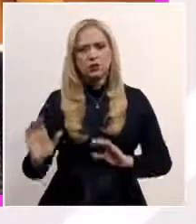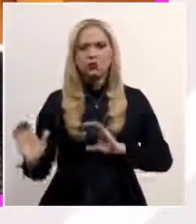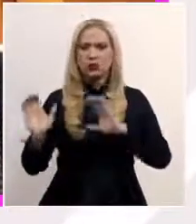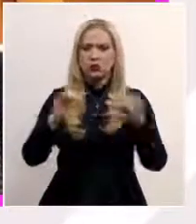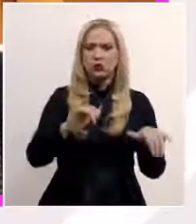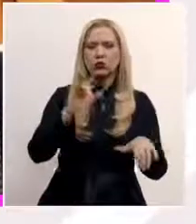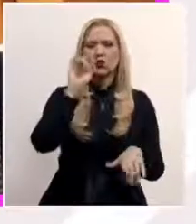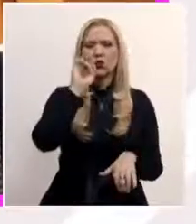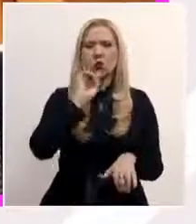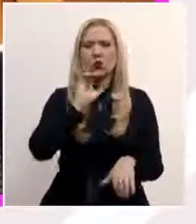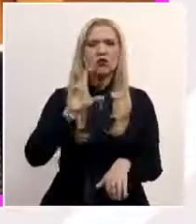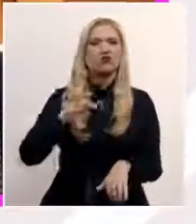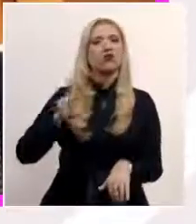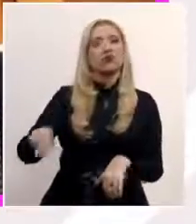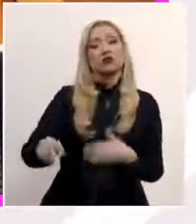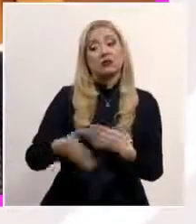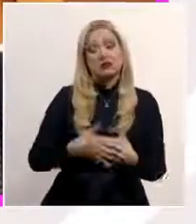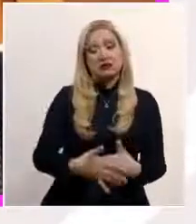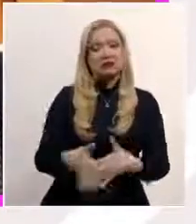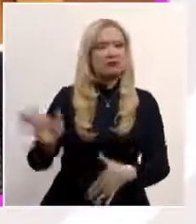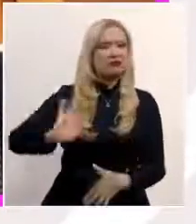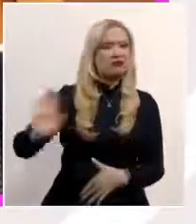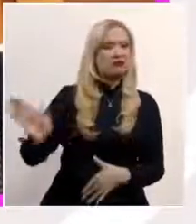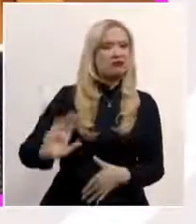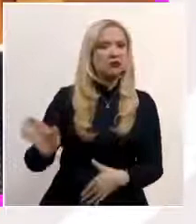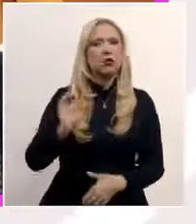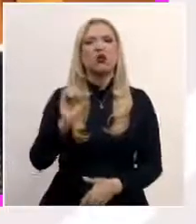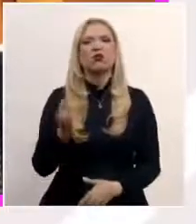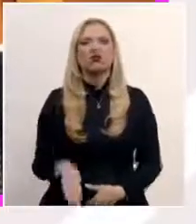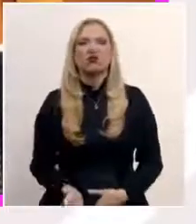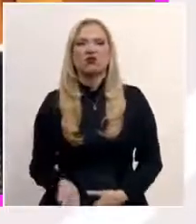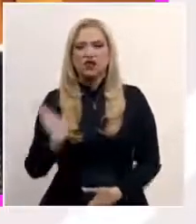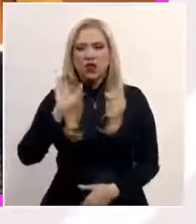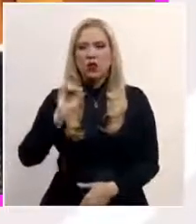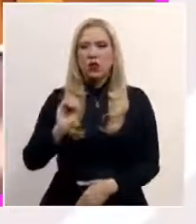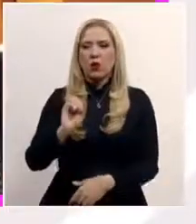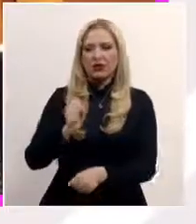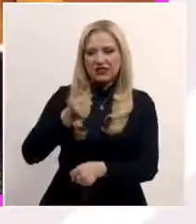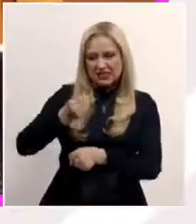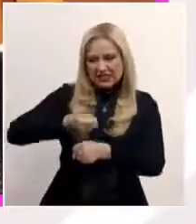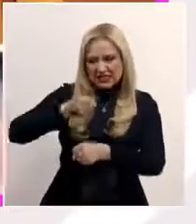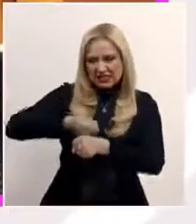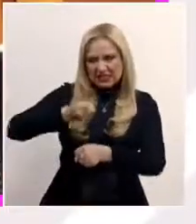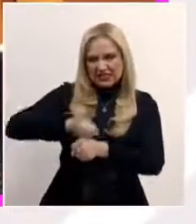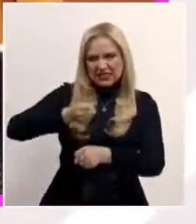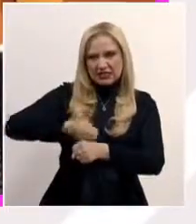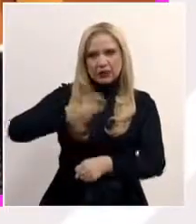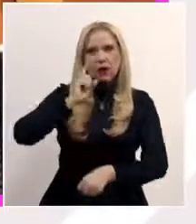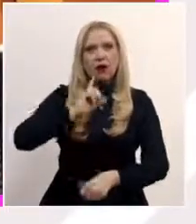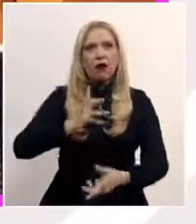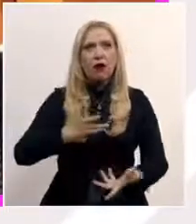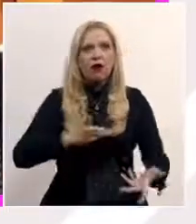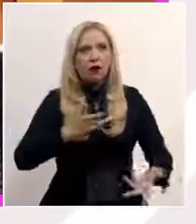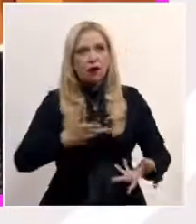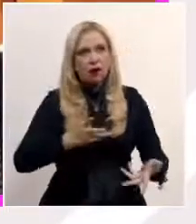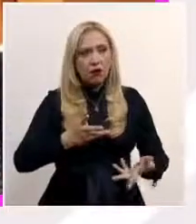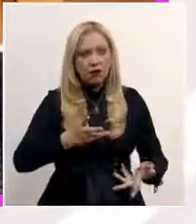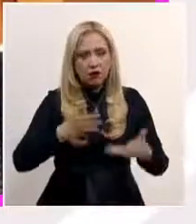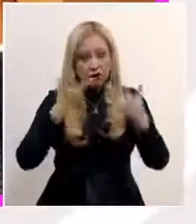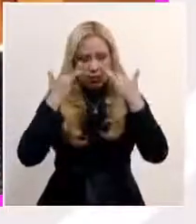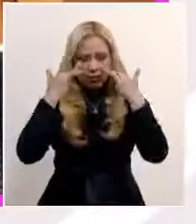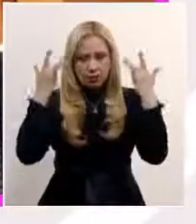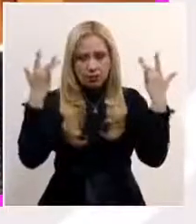embarazada, el despido o el hostigamiento para orillar a la renuncia a su trabajo de una mujer embarazada o que sea